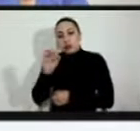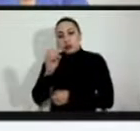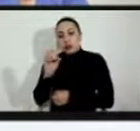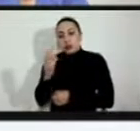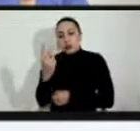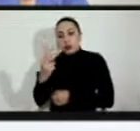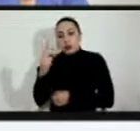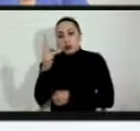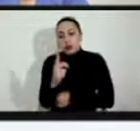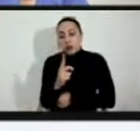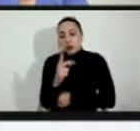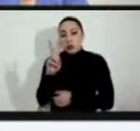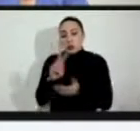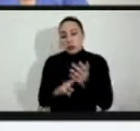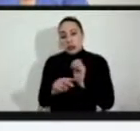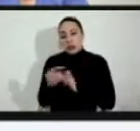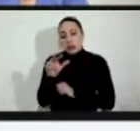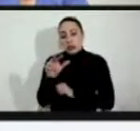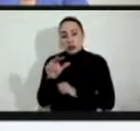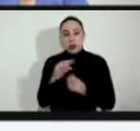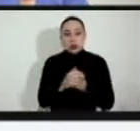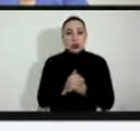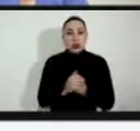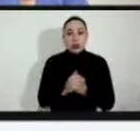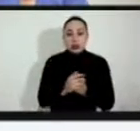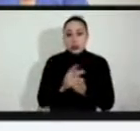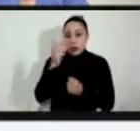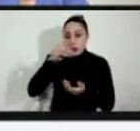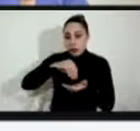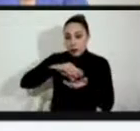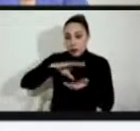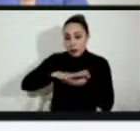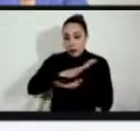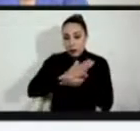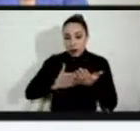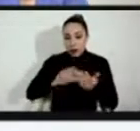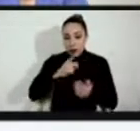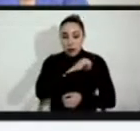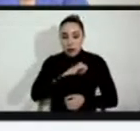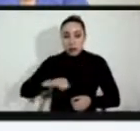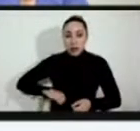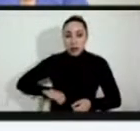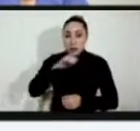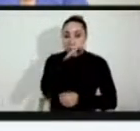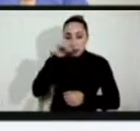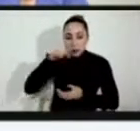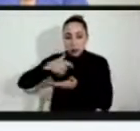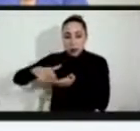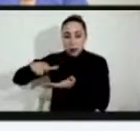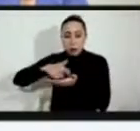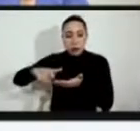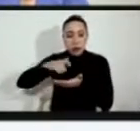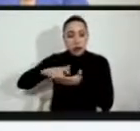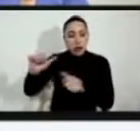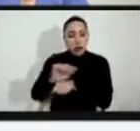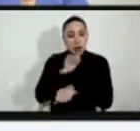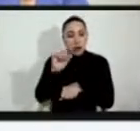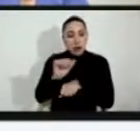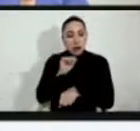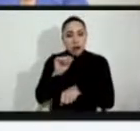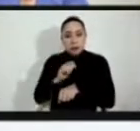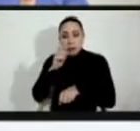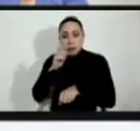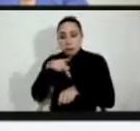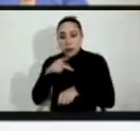3000-1017-002-2018. Por medio de este contrato, la Alcaldía Benito Juárez compró diversos vehículos sobrepasando por más del doble su precio